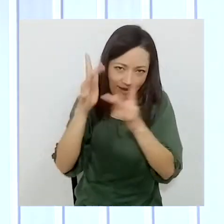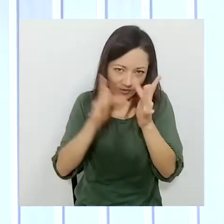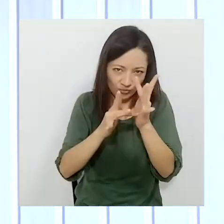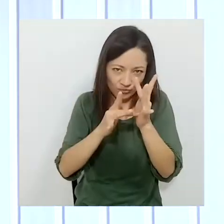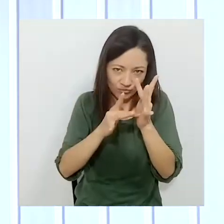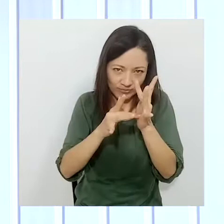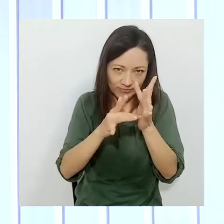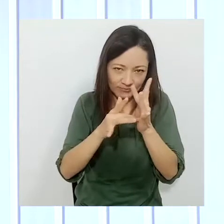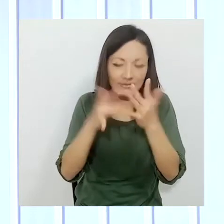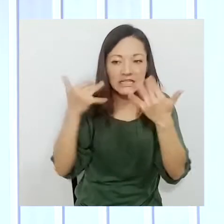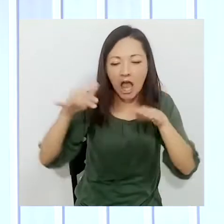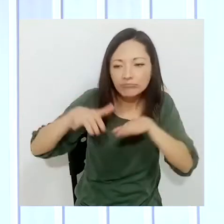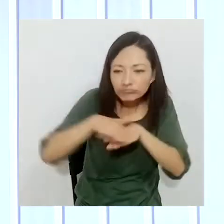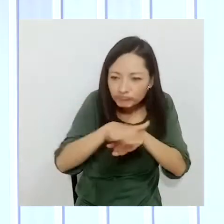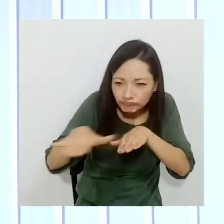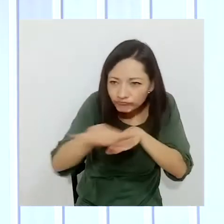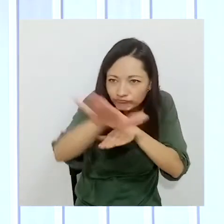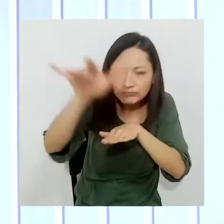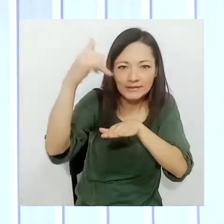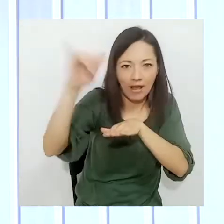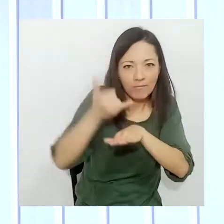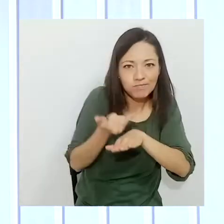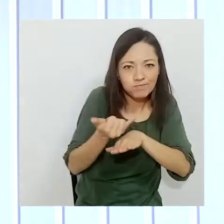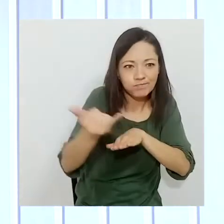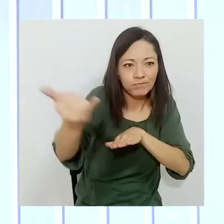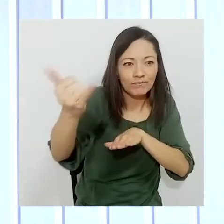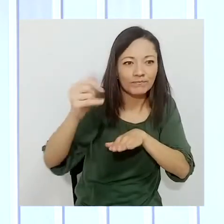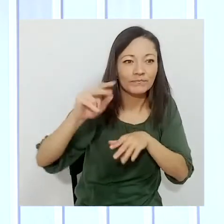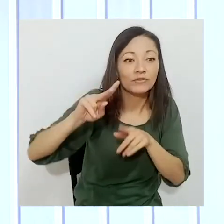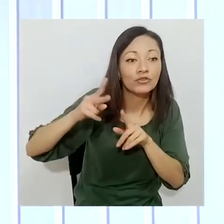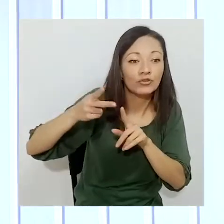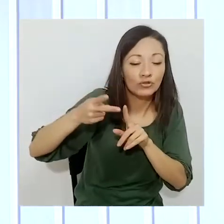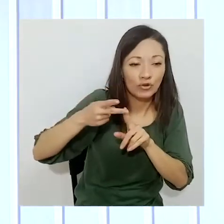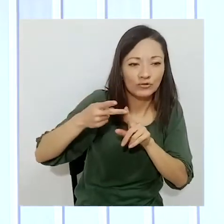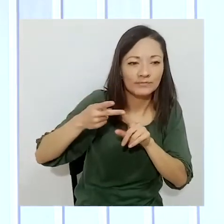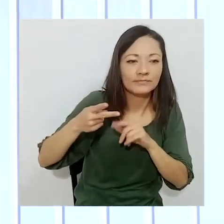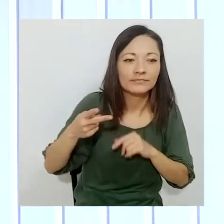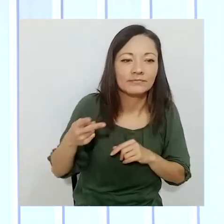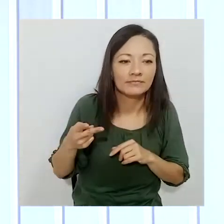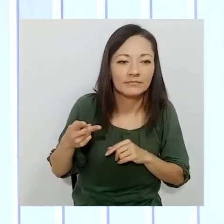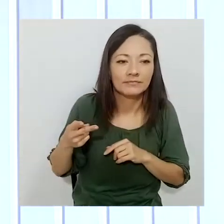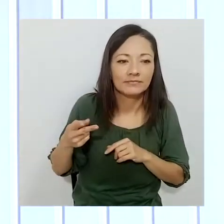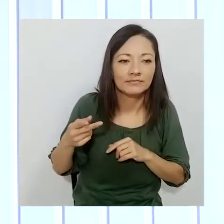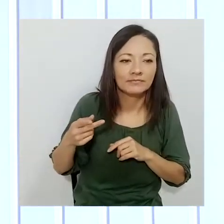es el camino y ya lo estableció. Dos,